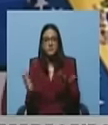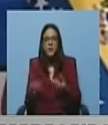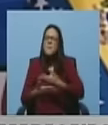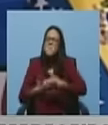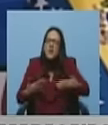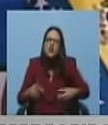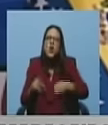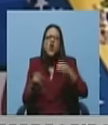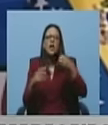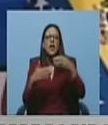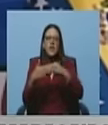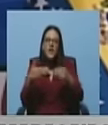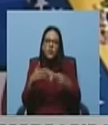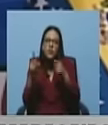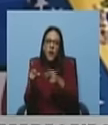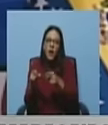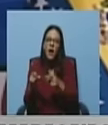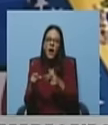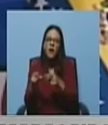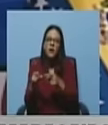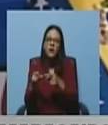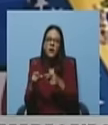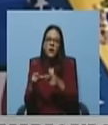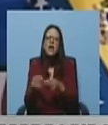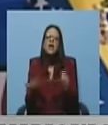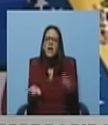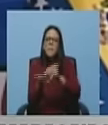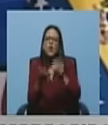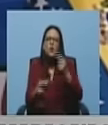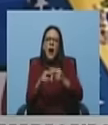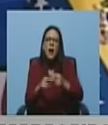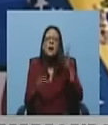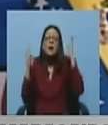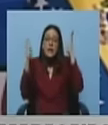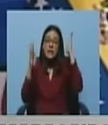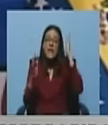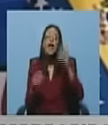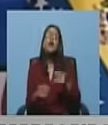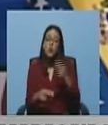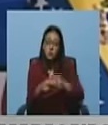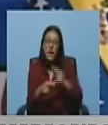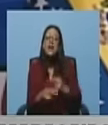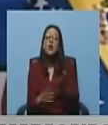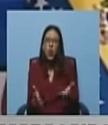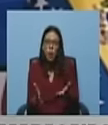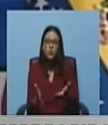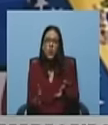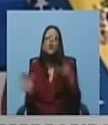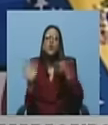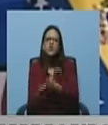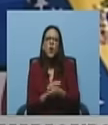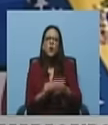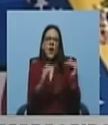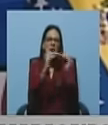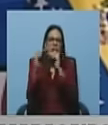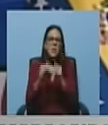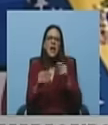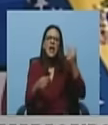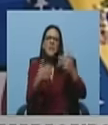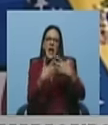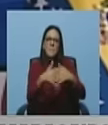Millones de dólares. Poniendo en riesgo, en altísimo riesgo, la estabilidad de la industria